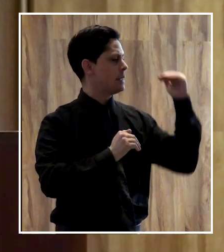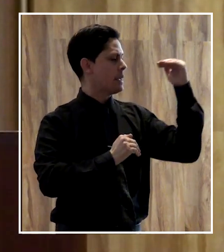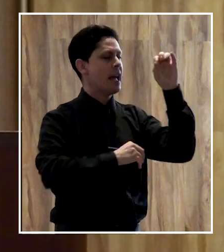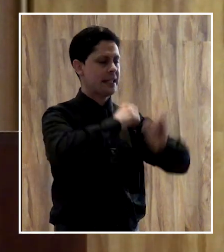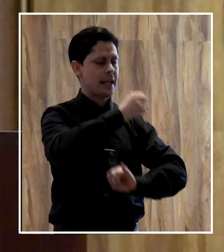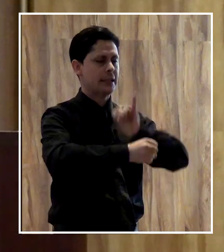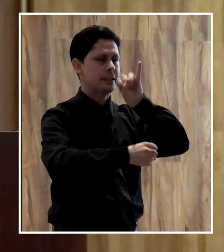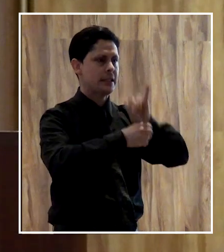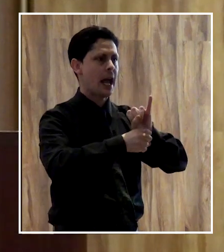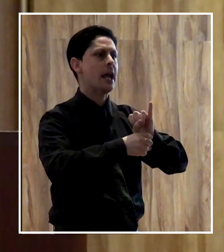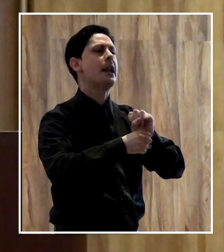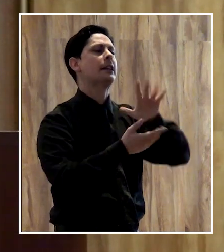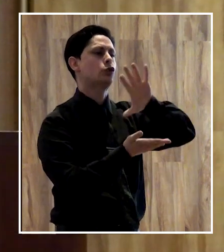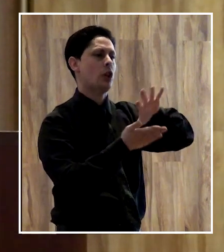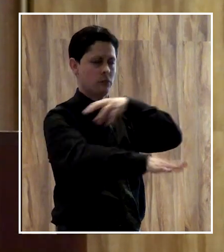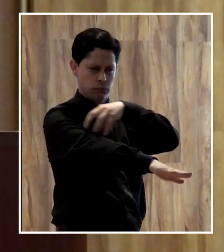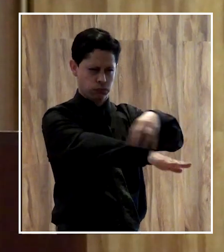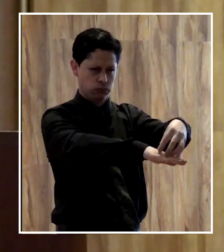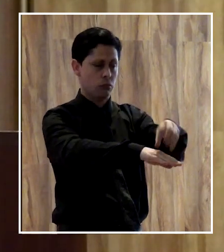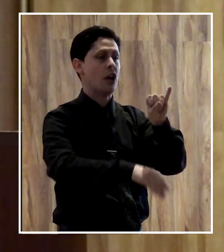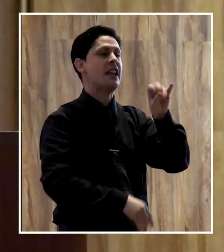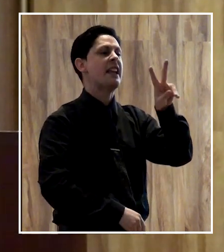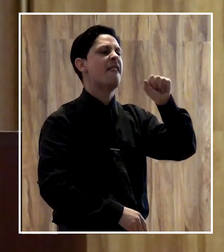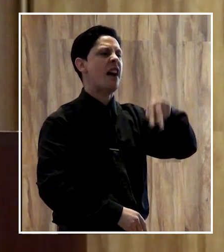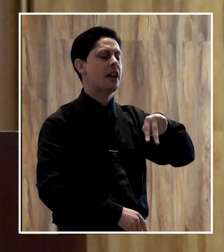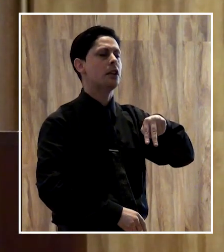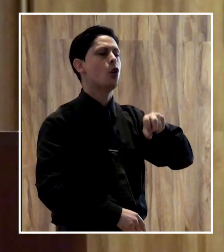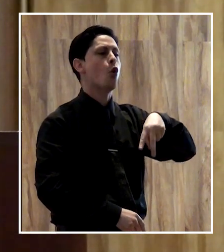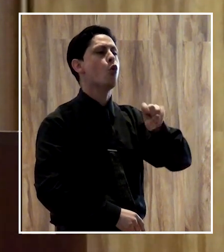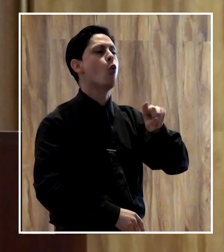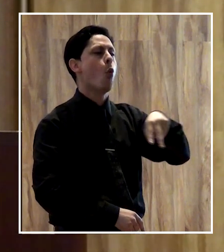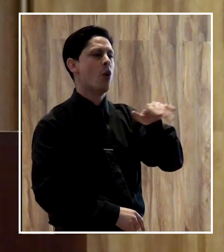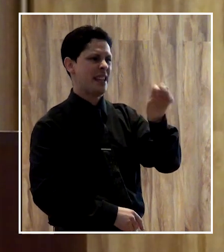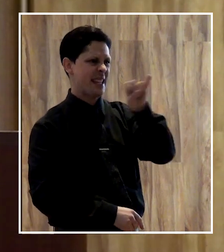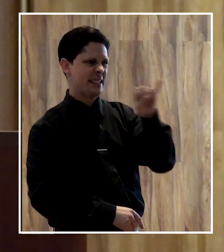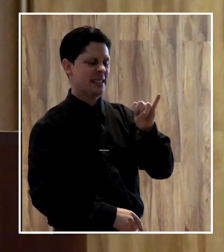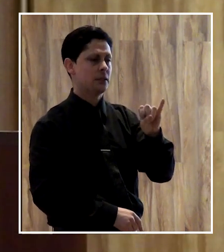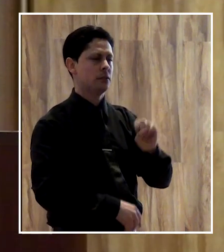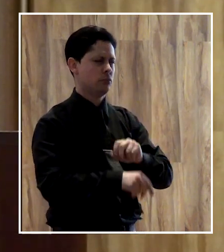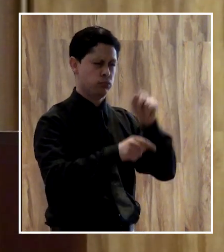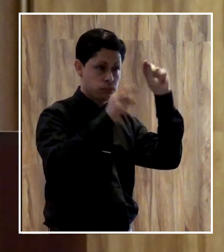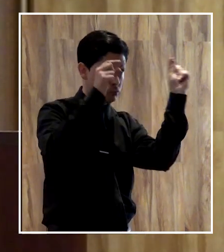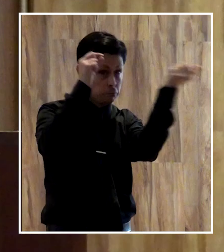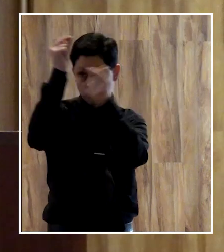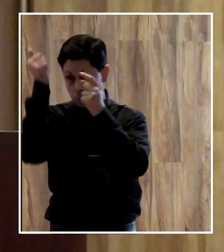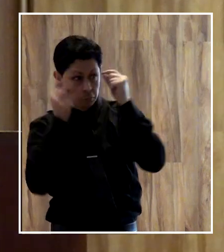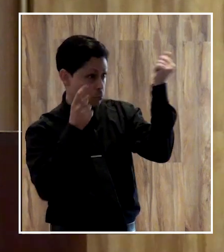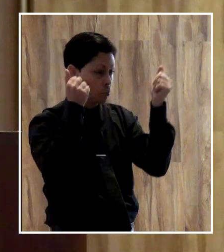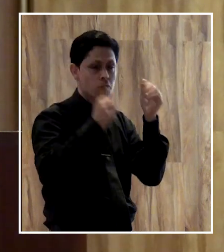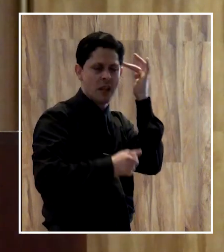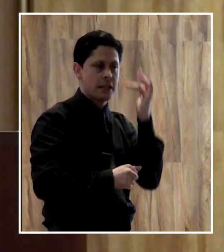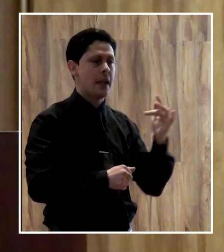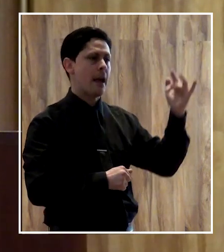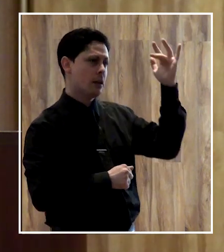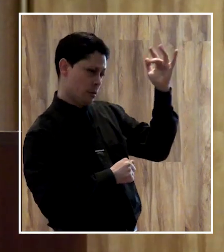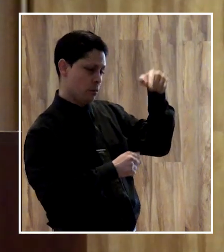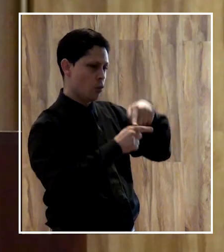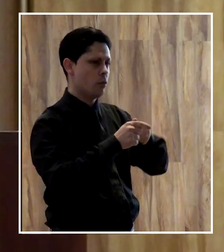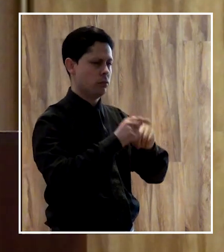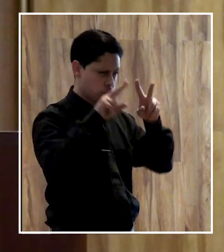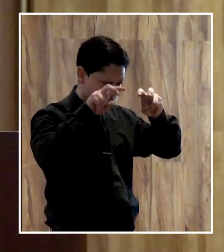nivel internacional o nacional. Iván Núñez Prieto es considerado un multifacético intelectual,